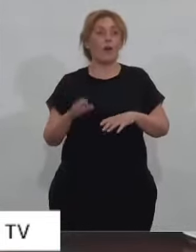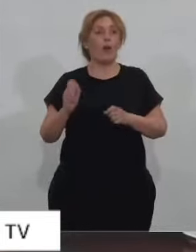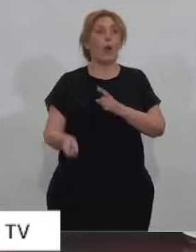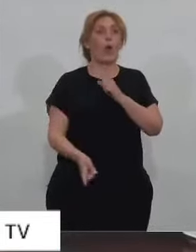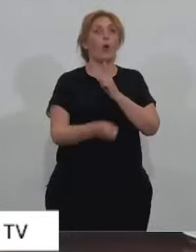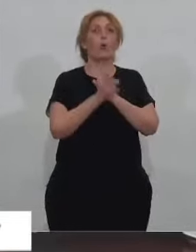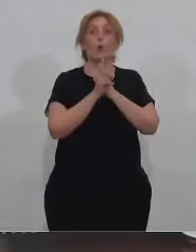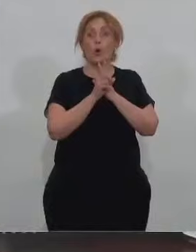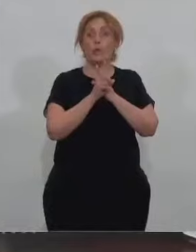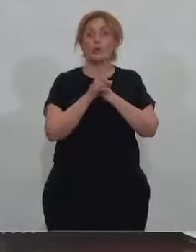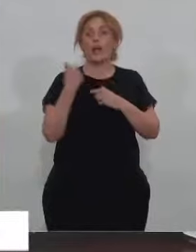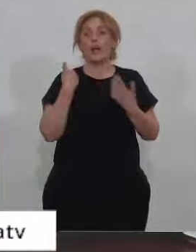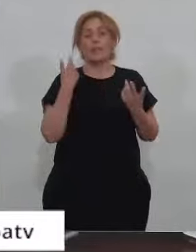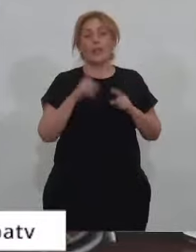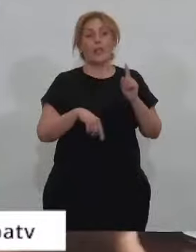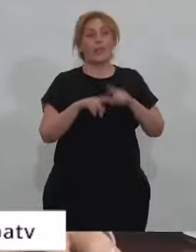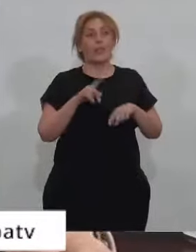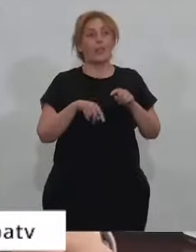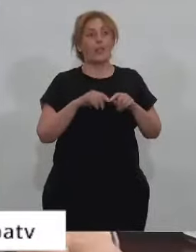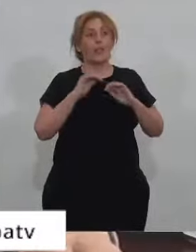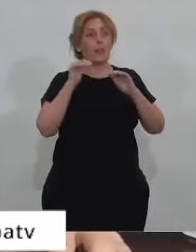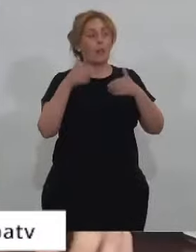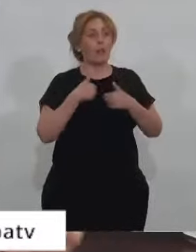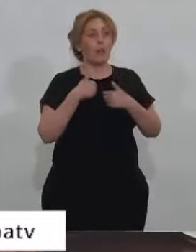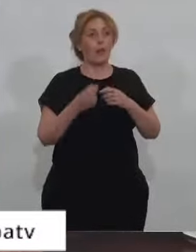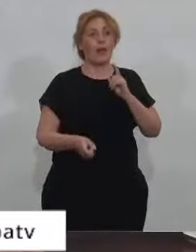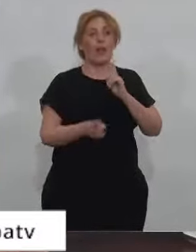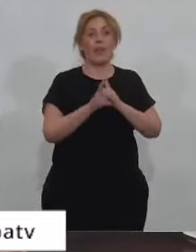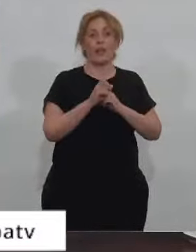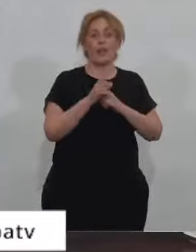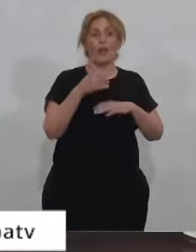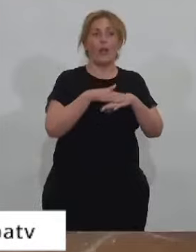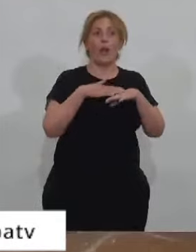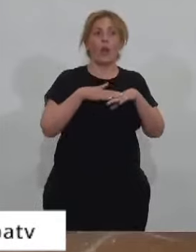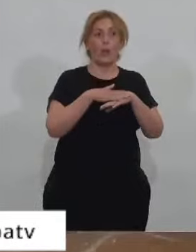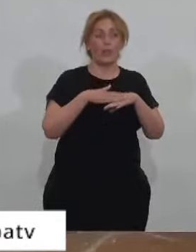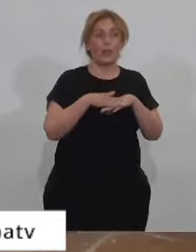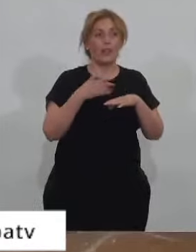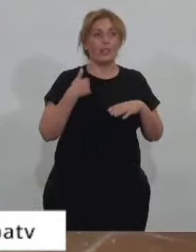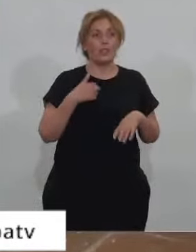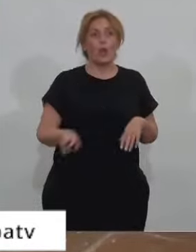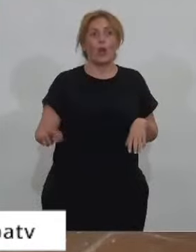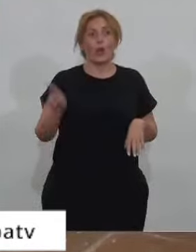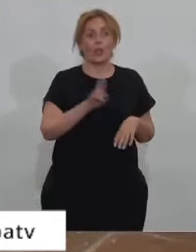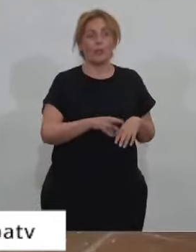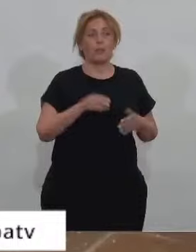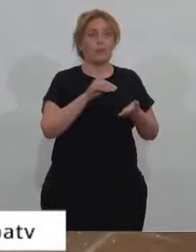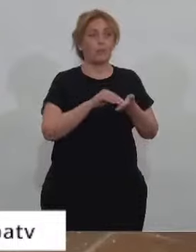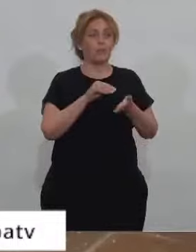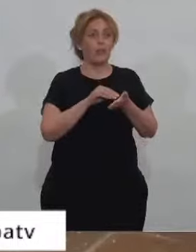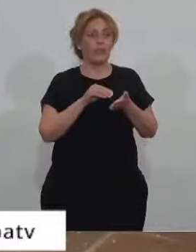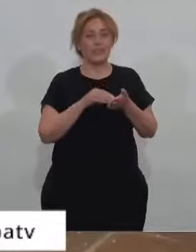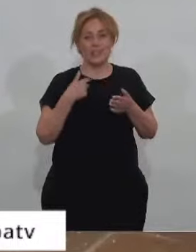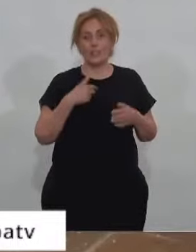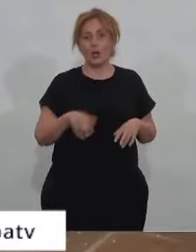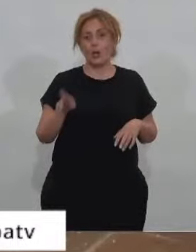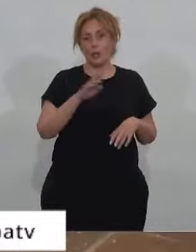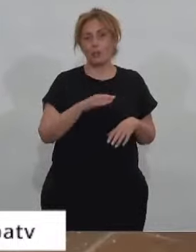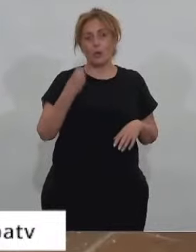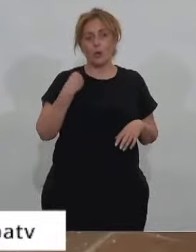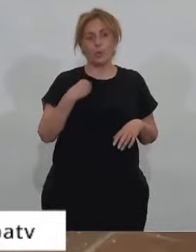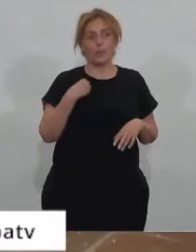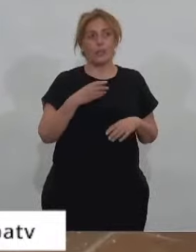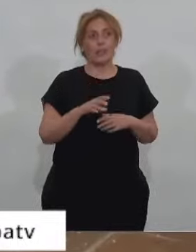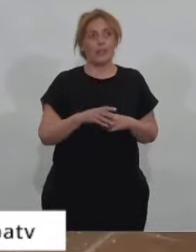contra cuando estás en el Gobierno. Yo eso lo repito muchísimo, me había escuchado muchísimas veces y en este caso del teletrabajo está ocurriendo. En el mandato